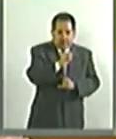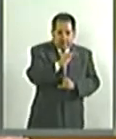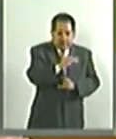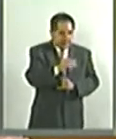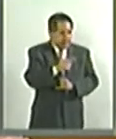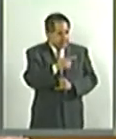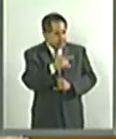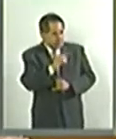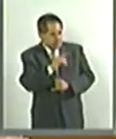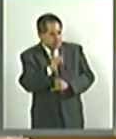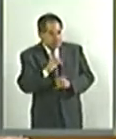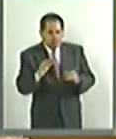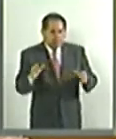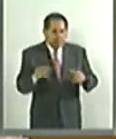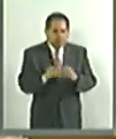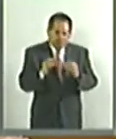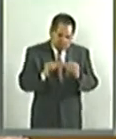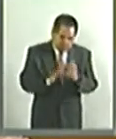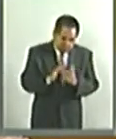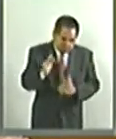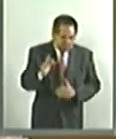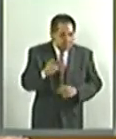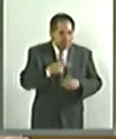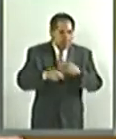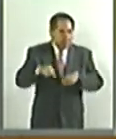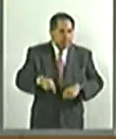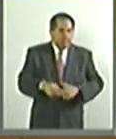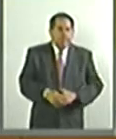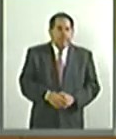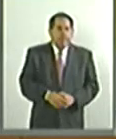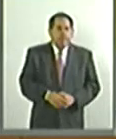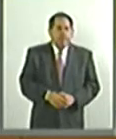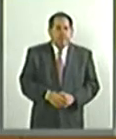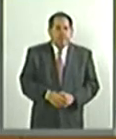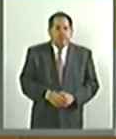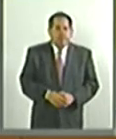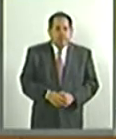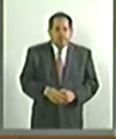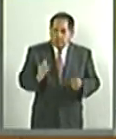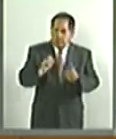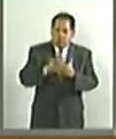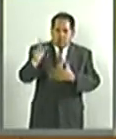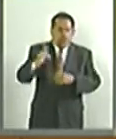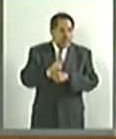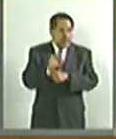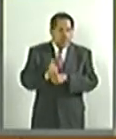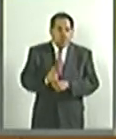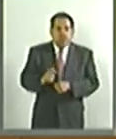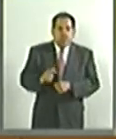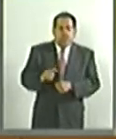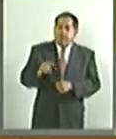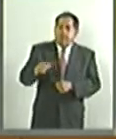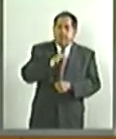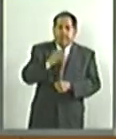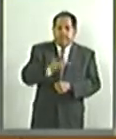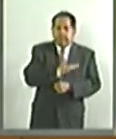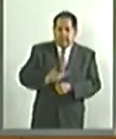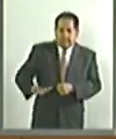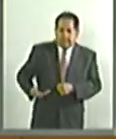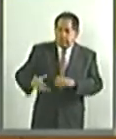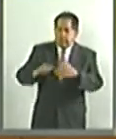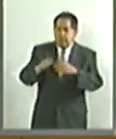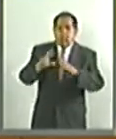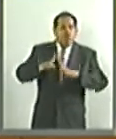y geología, muchas gracias por acompañarnos. Muchas gracias, licenciado Dionisio Mir, presidente de la Fundación